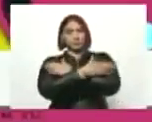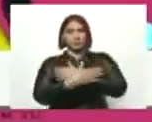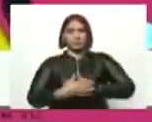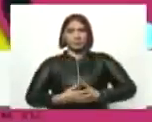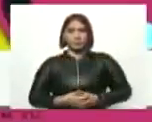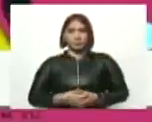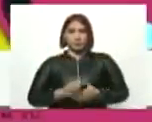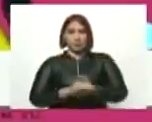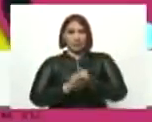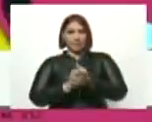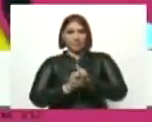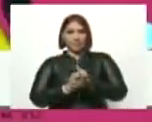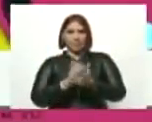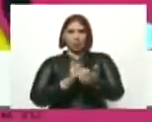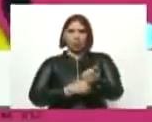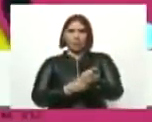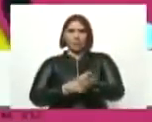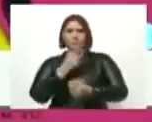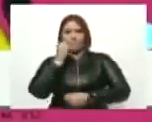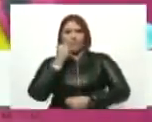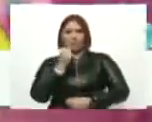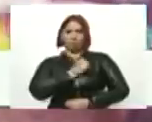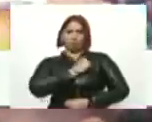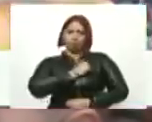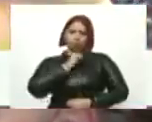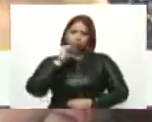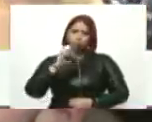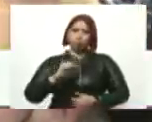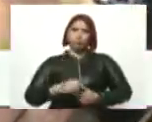de compañero, de hermano, de camarada.